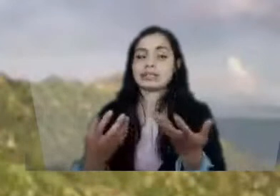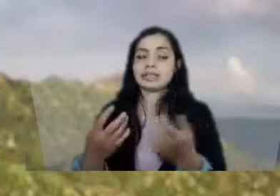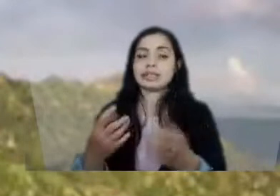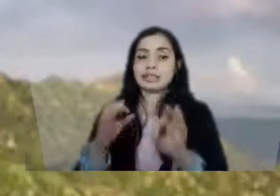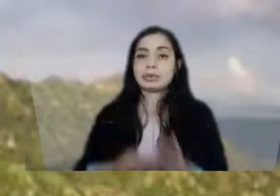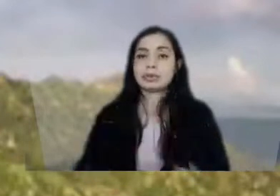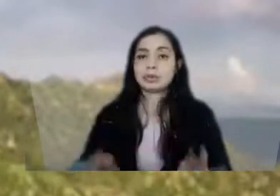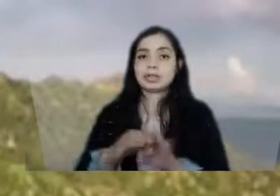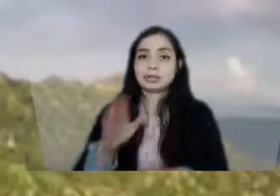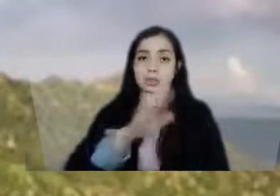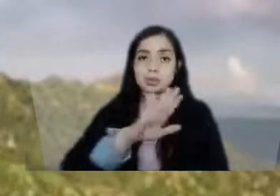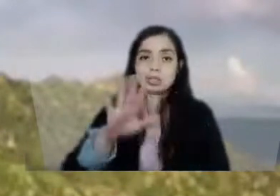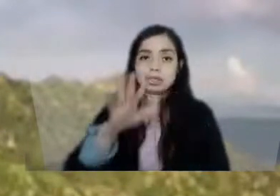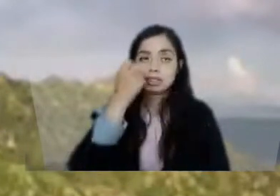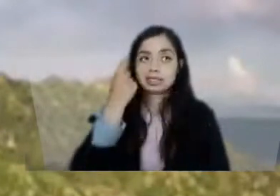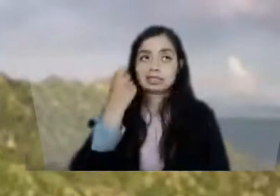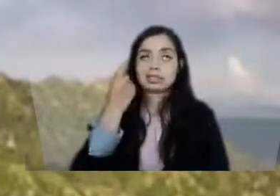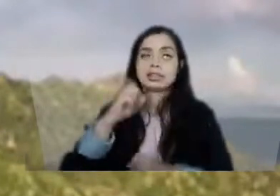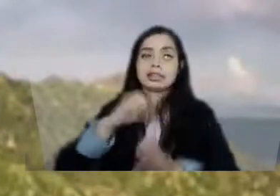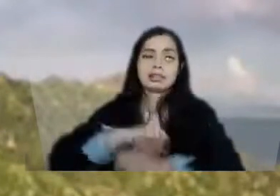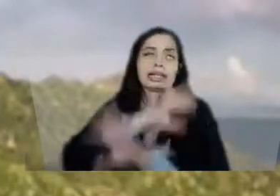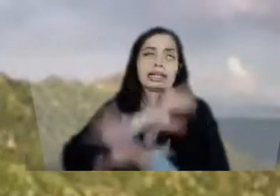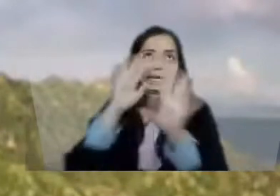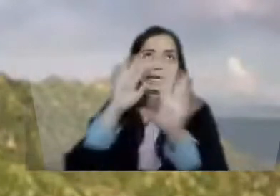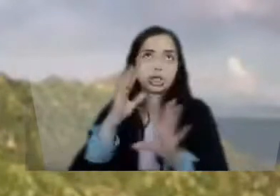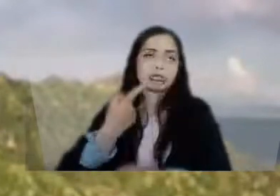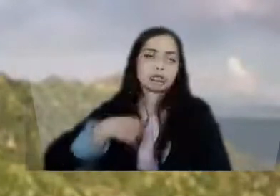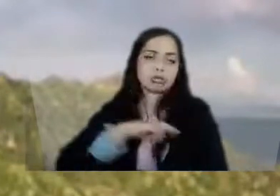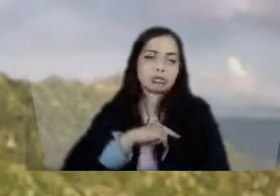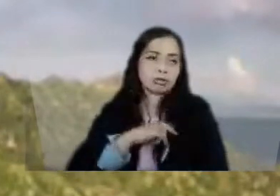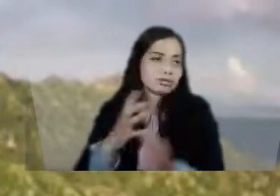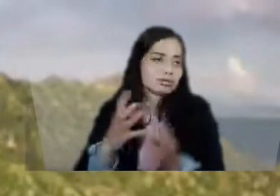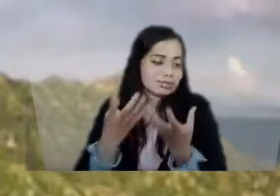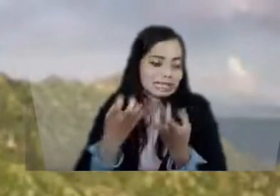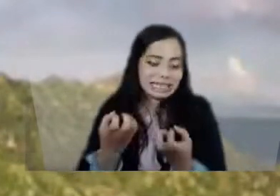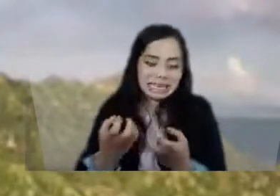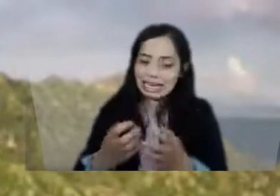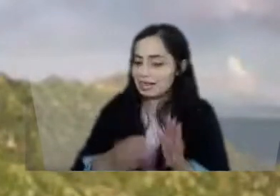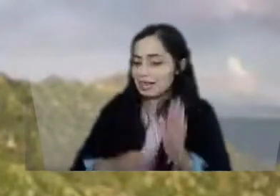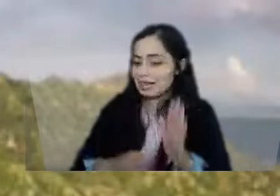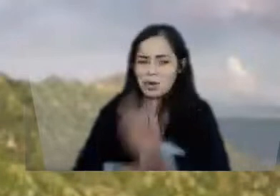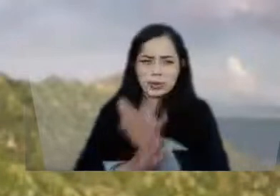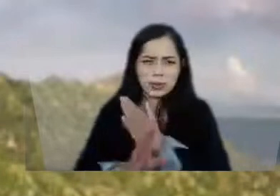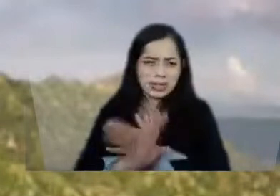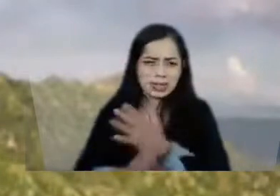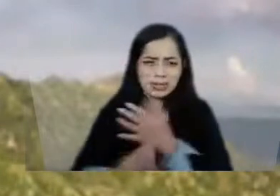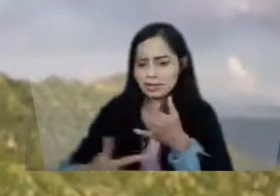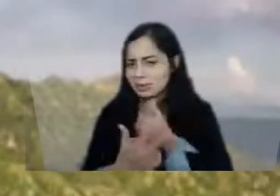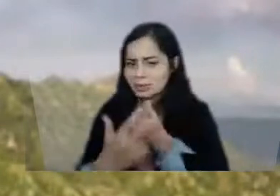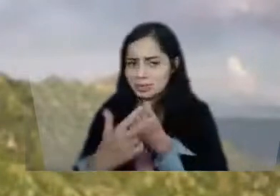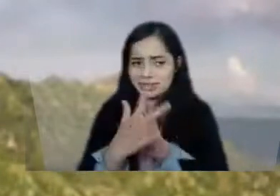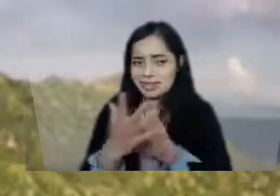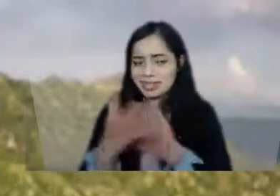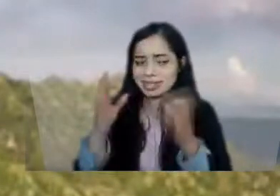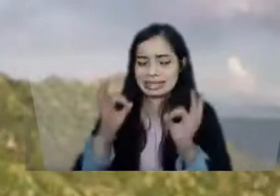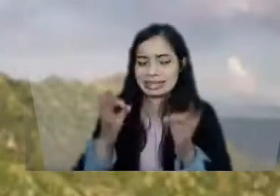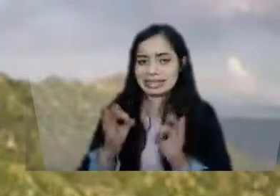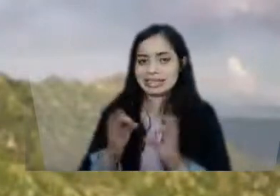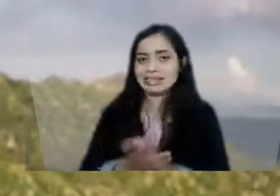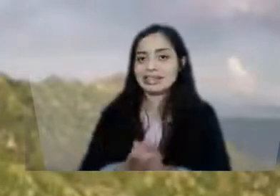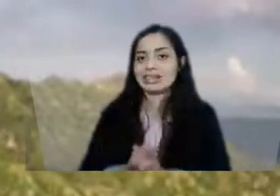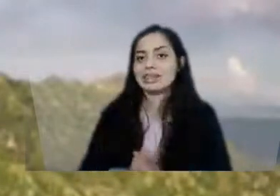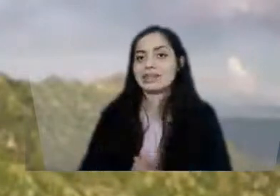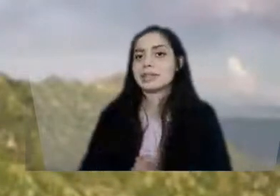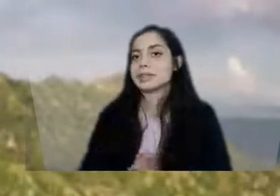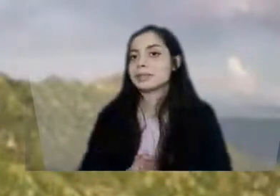seguido. Invitamos a todos a hacer esto también en su quehacer pues, científico y en el reporte de sus aves,